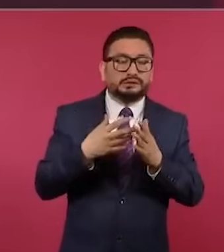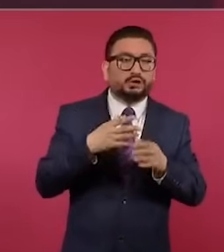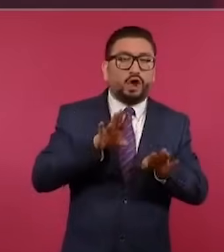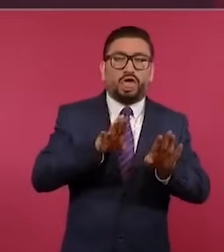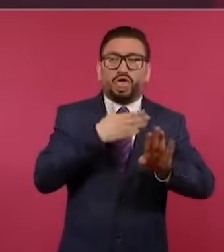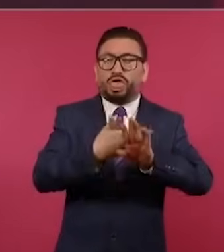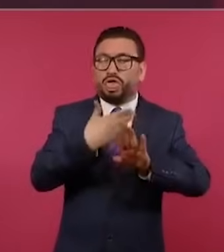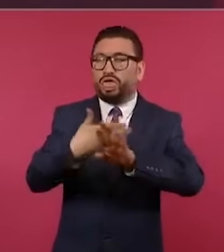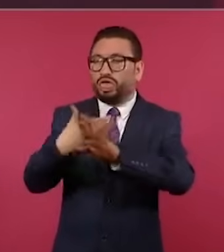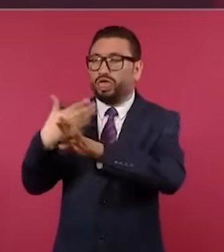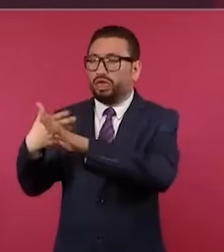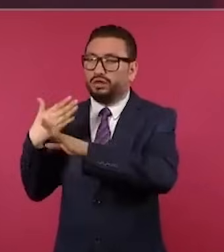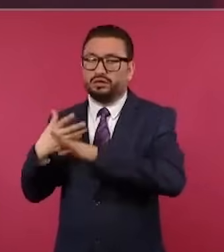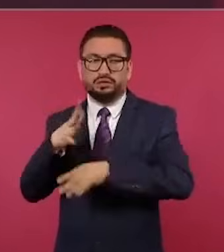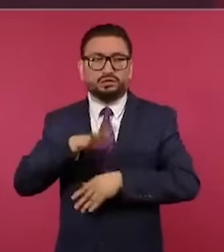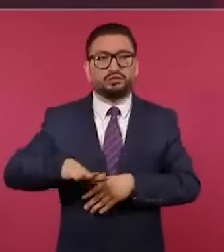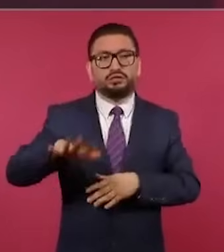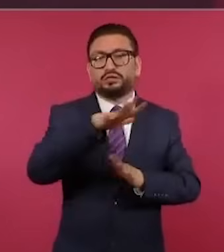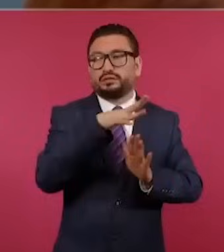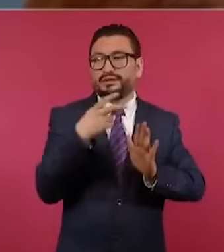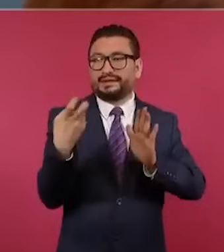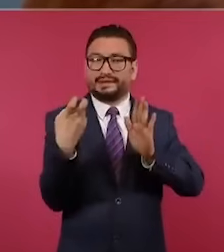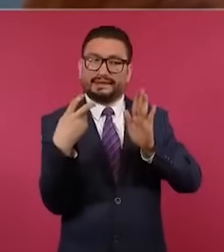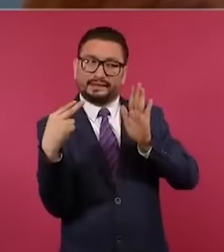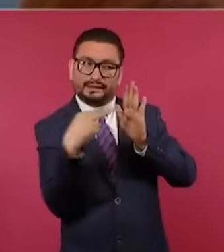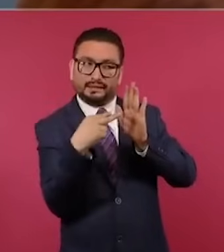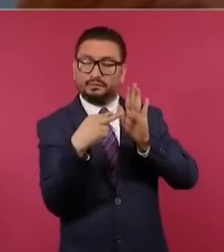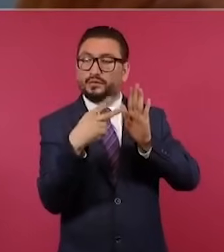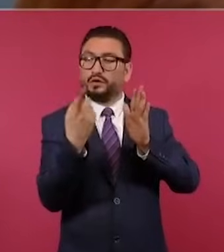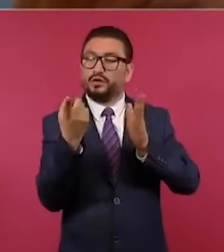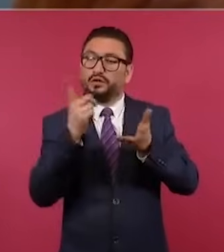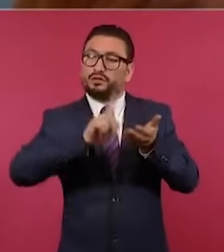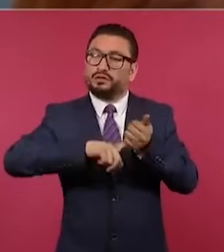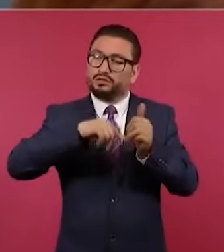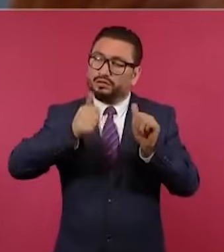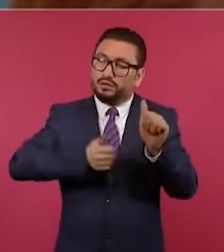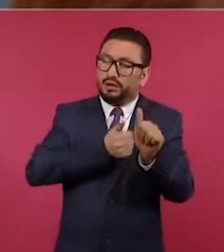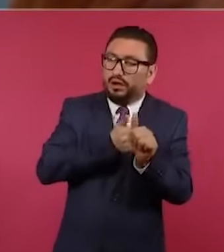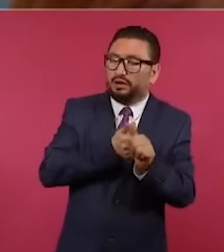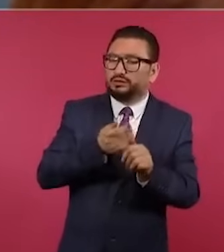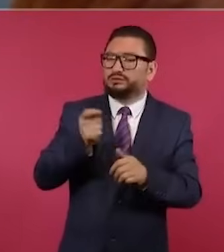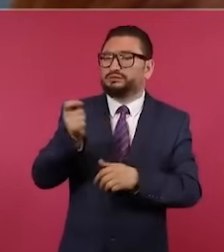amarillismo, porque lo que está en el fondo